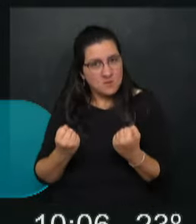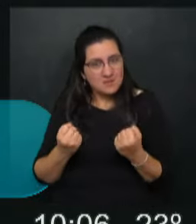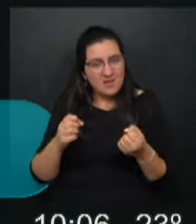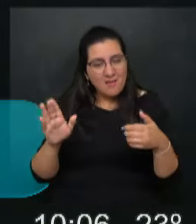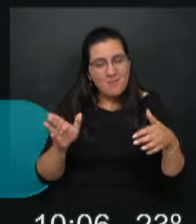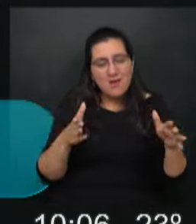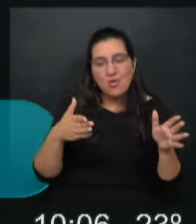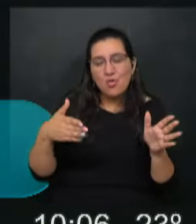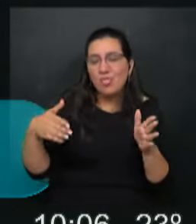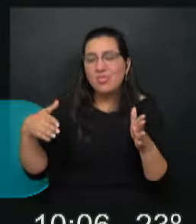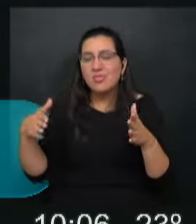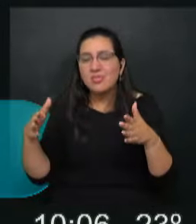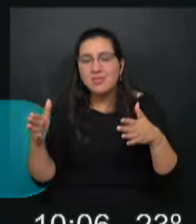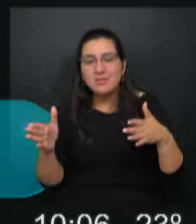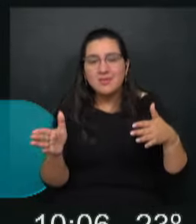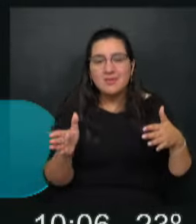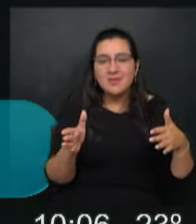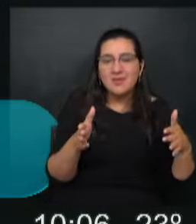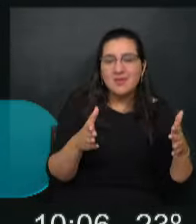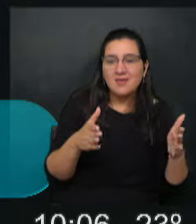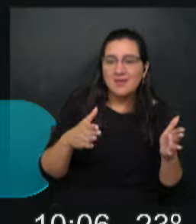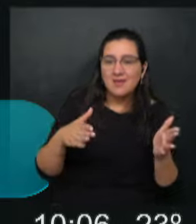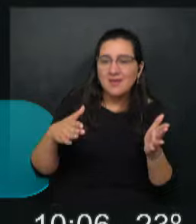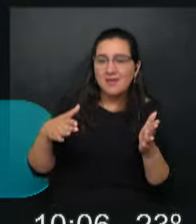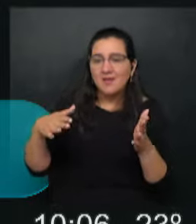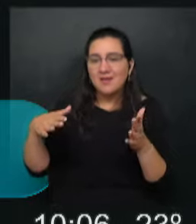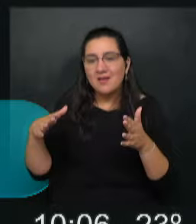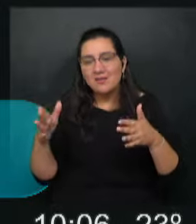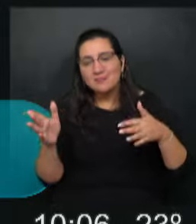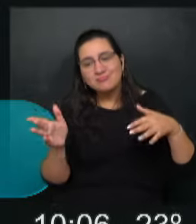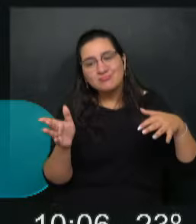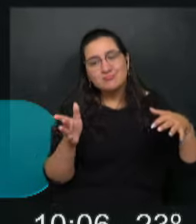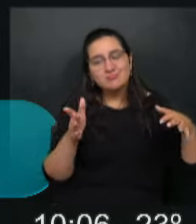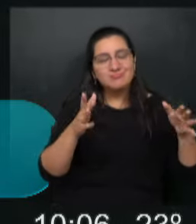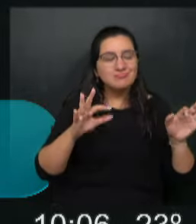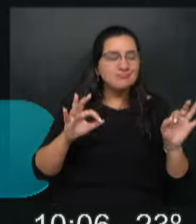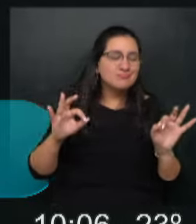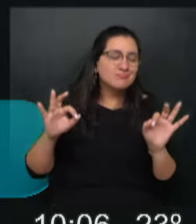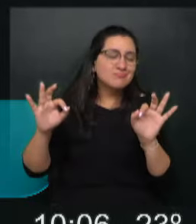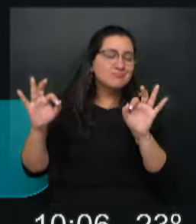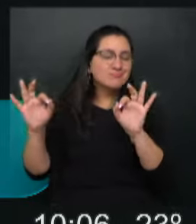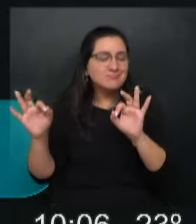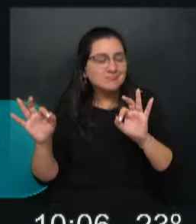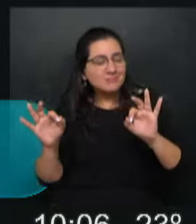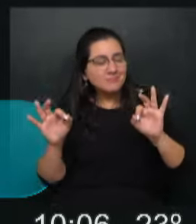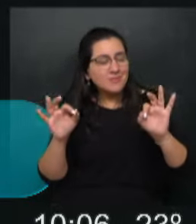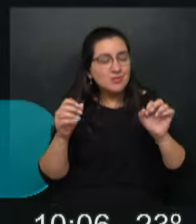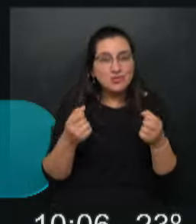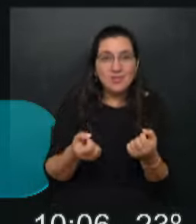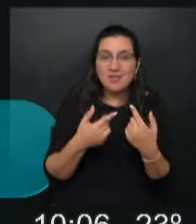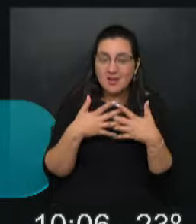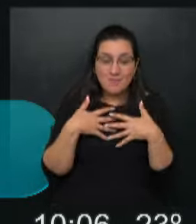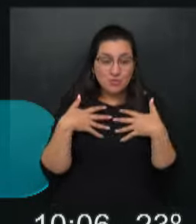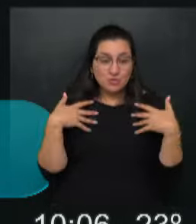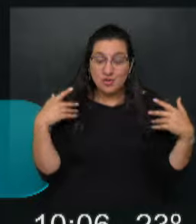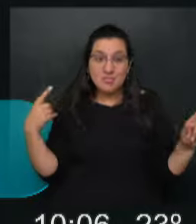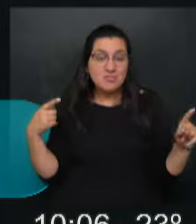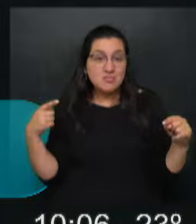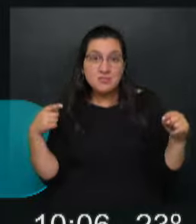y la armonía, cómo determinados acompañamientos armónicos te llevan a emociones así directamente,